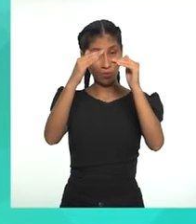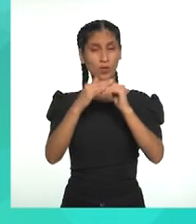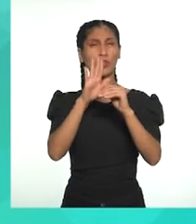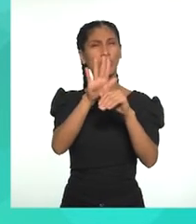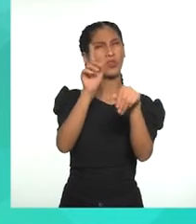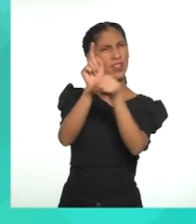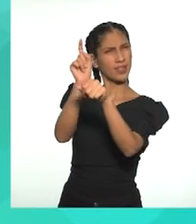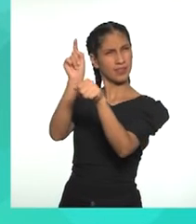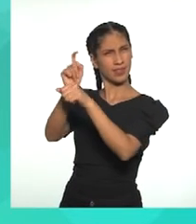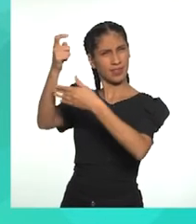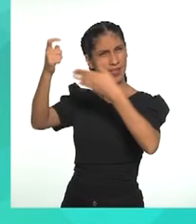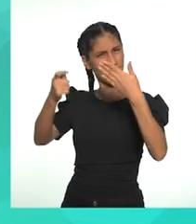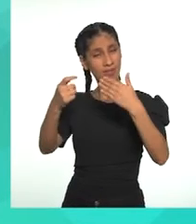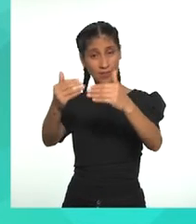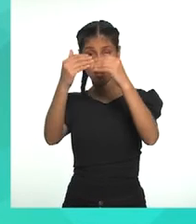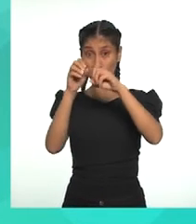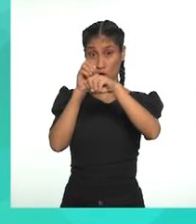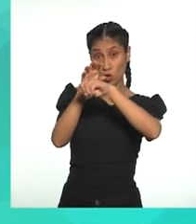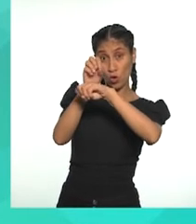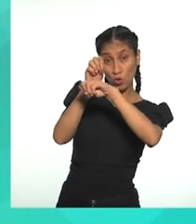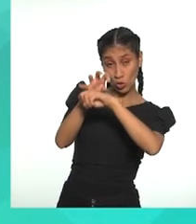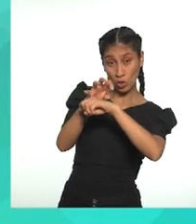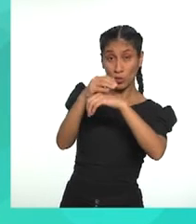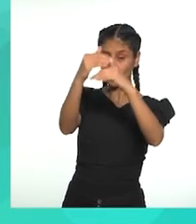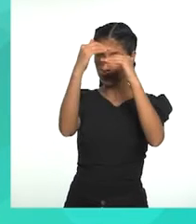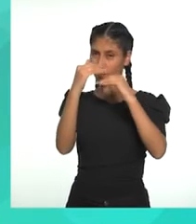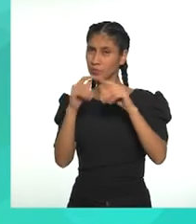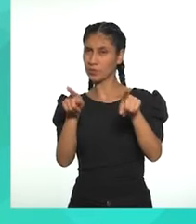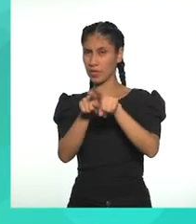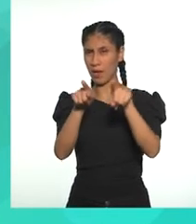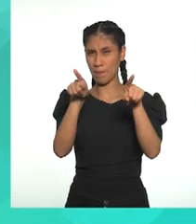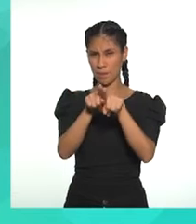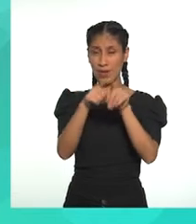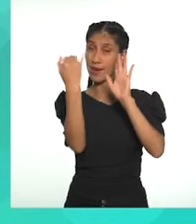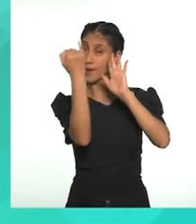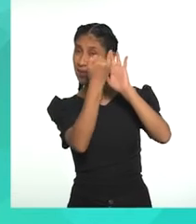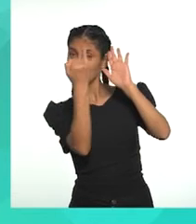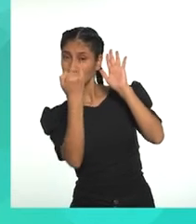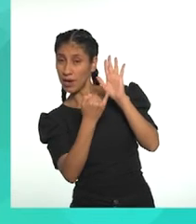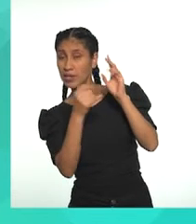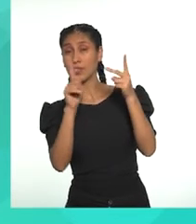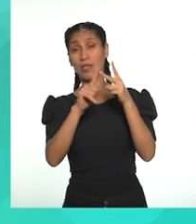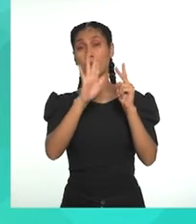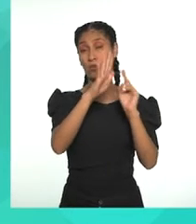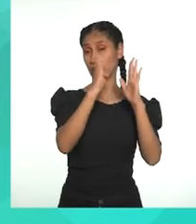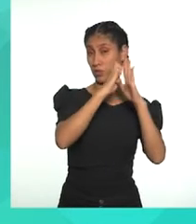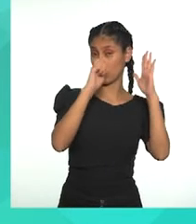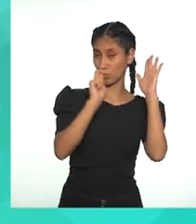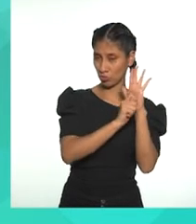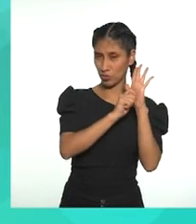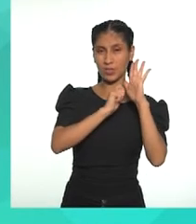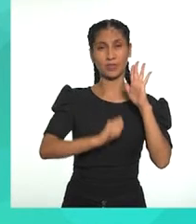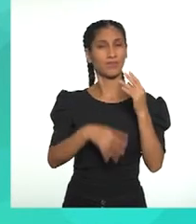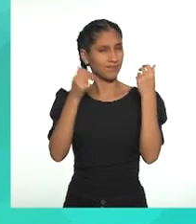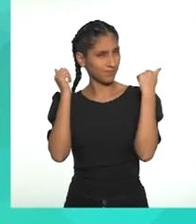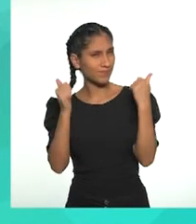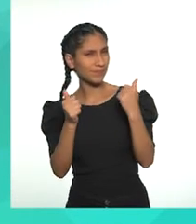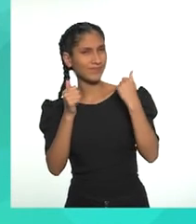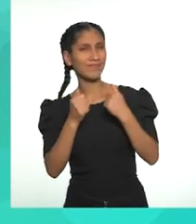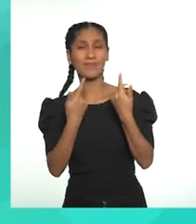título, las instrucciones, las recomendaciones en este caso, la o las imágenes y la